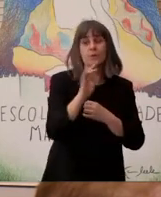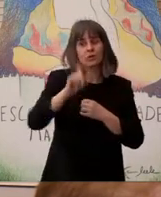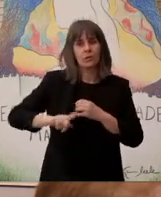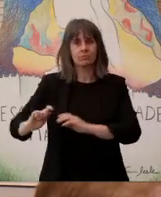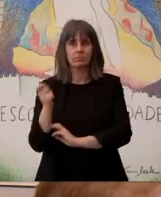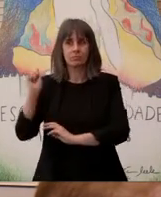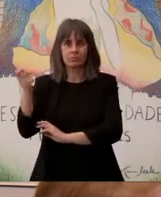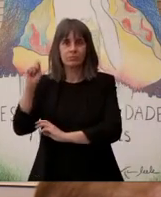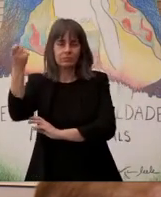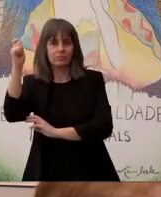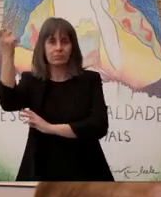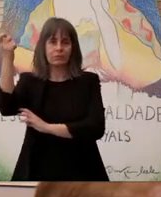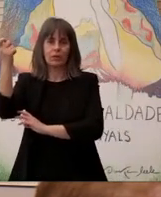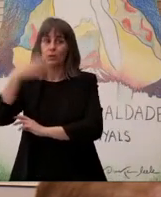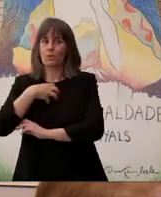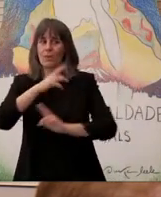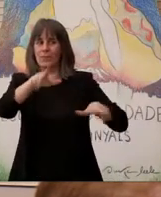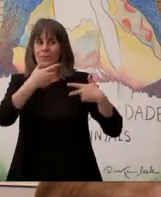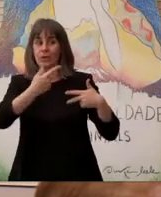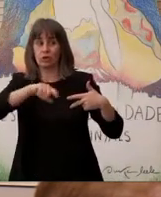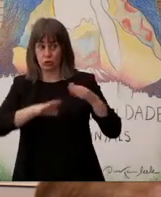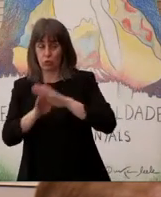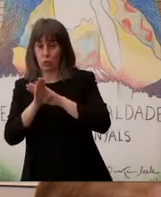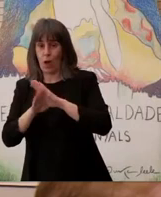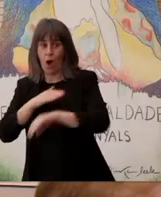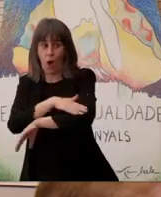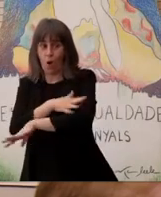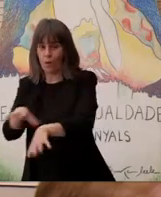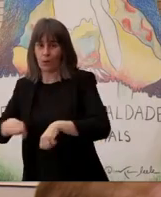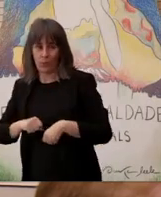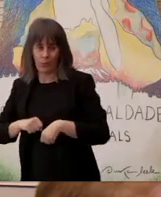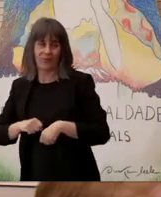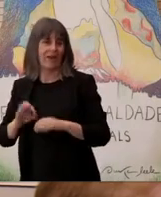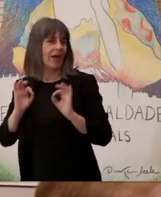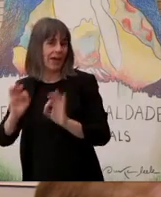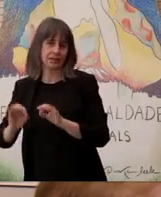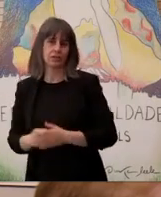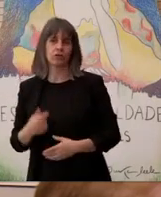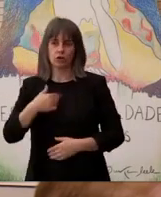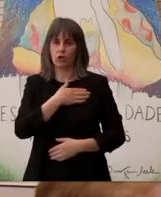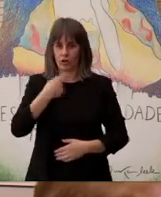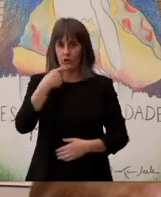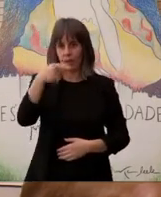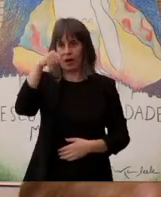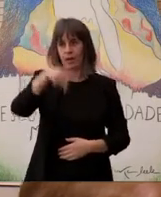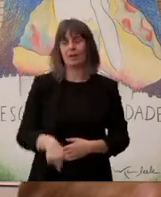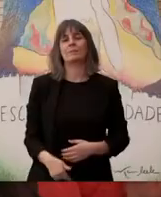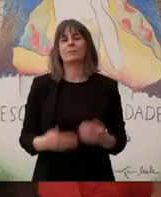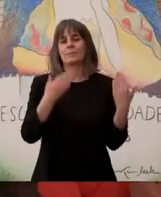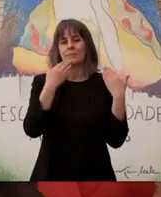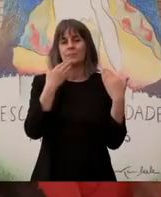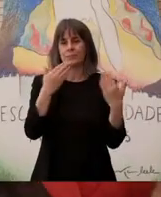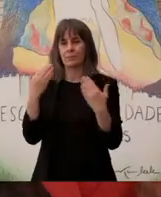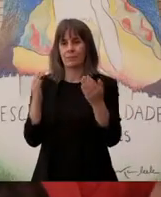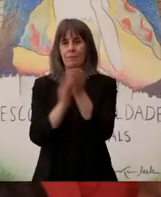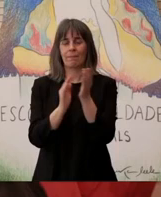gobernando catosanos mais después de los cuatro que gobernamos Y eso quiero decir aquí yo digo siempre que puedo Pero quiero decir aquí Muchas gracias